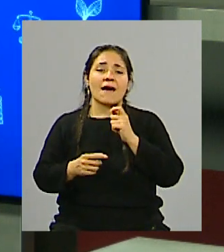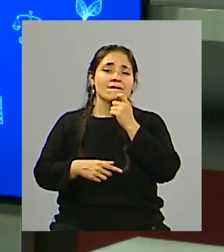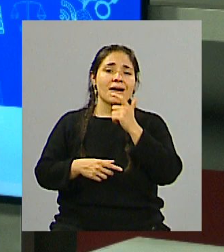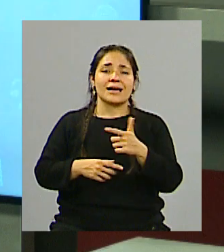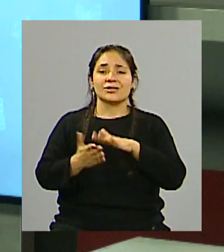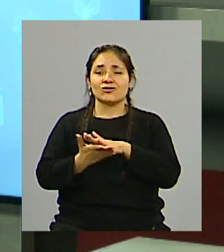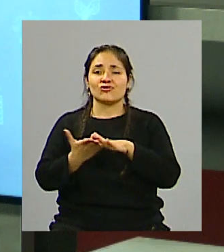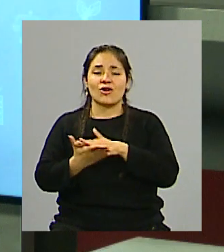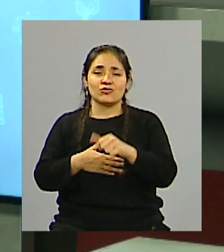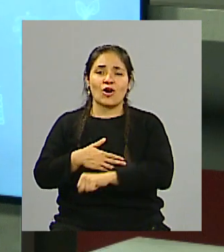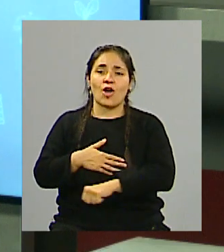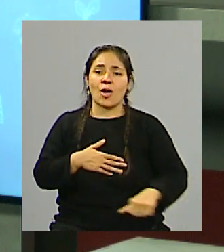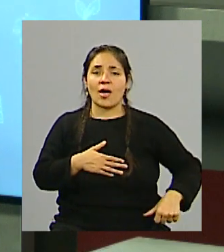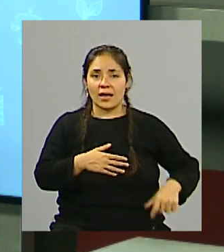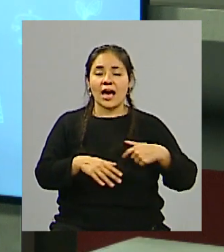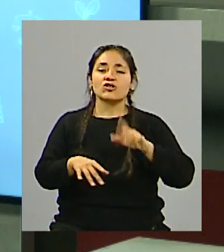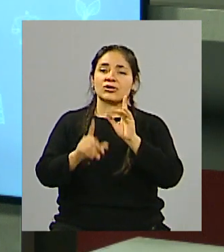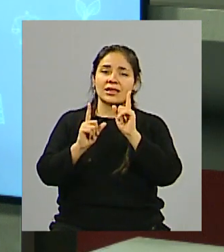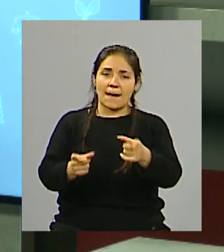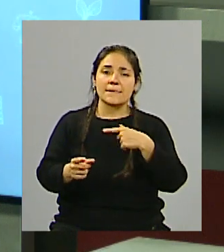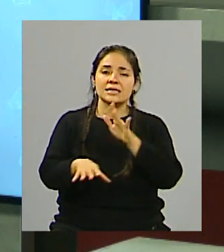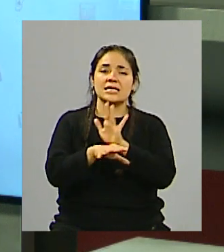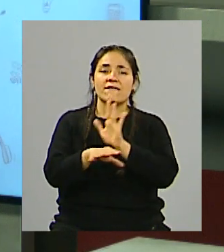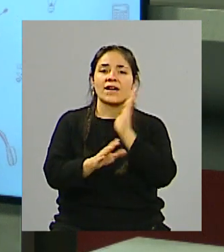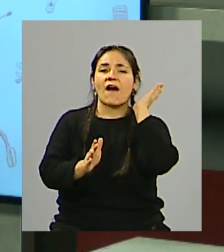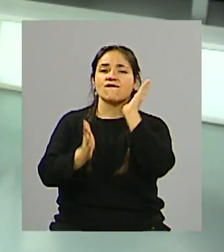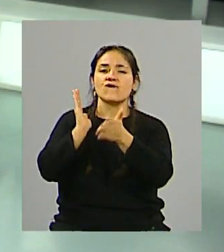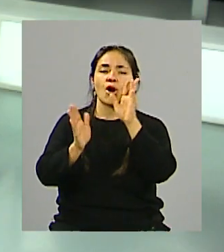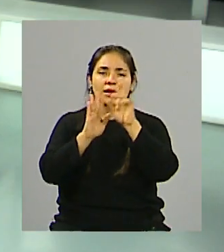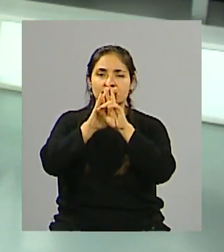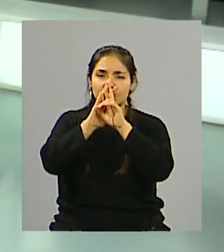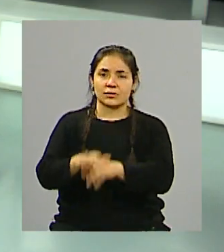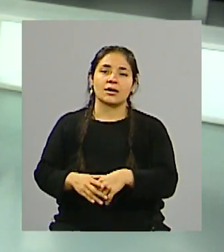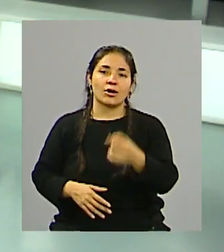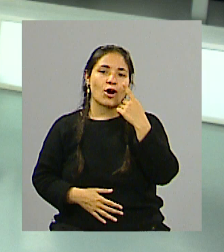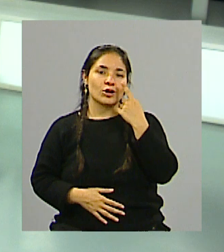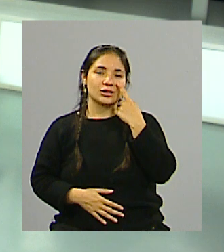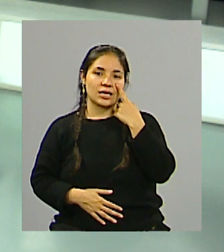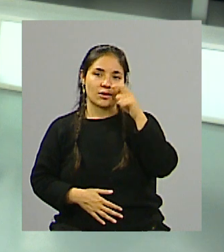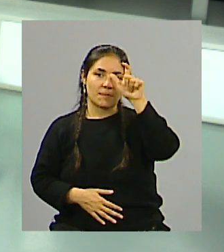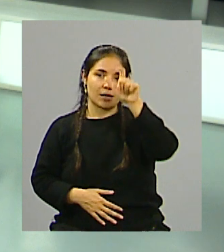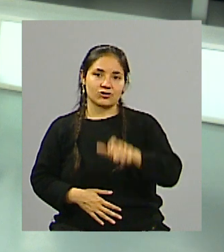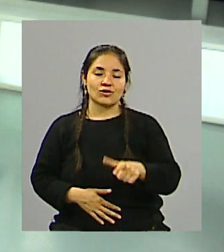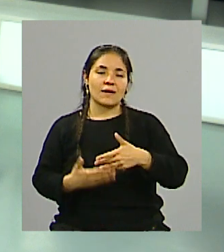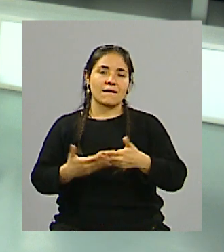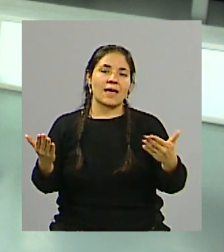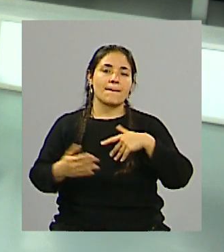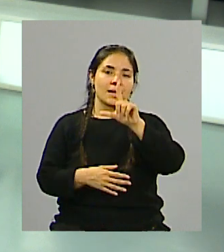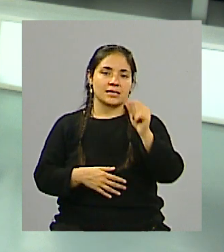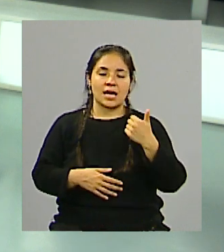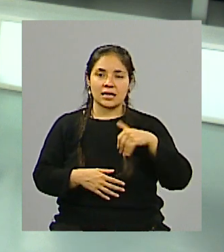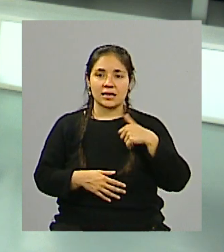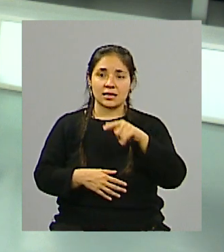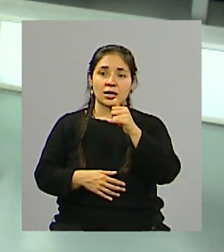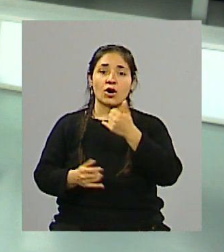muchos, y también muchos decían, eso es parte de la violencia obstétrica. Escuchaba una vez el relato de alguien muy conocido de los medios de la Argentina que contaba cómo